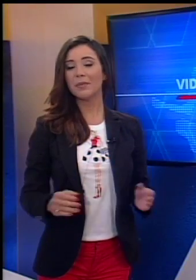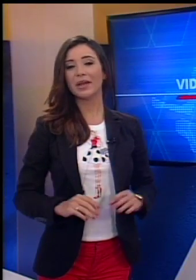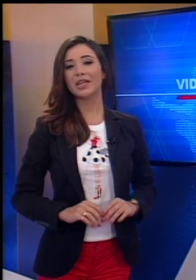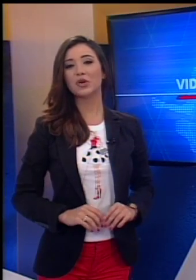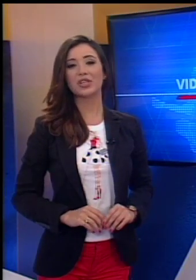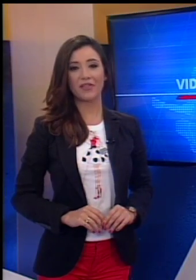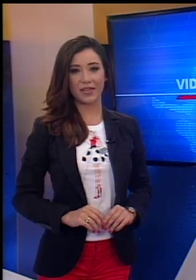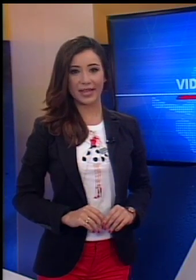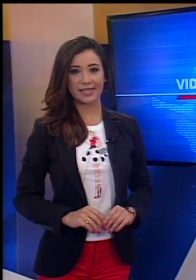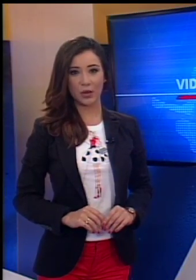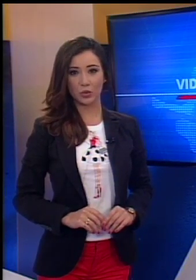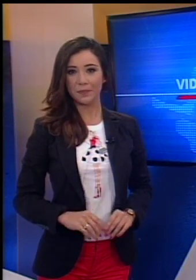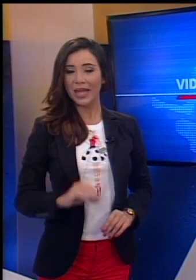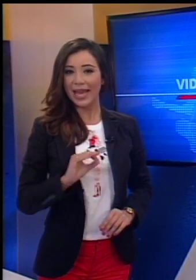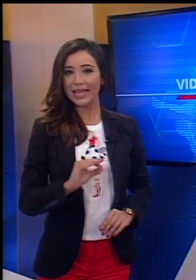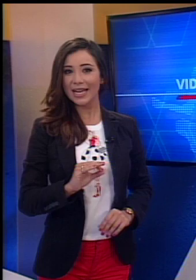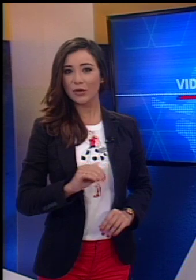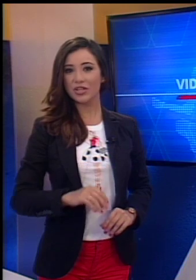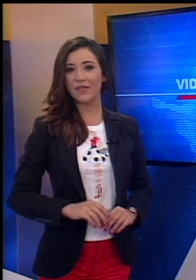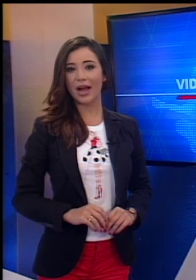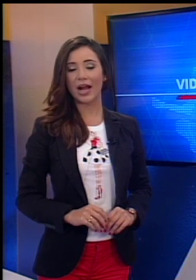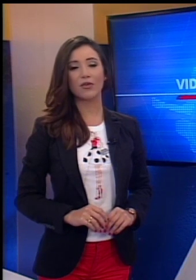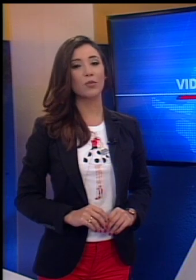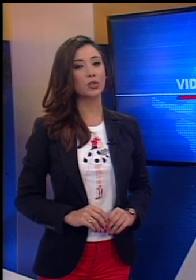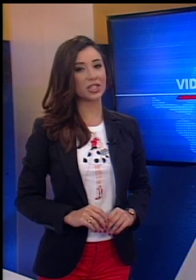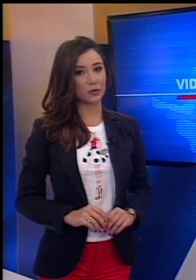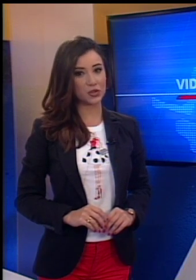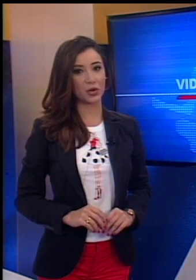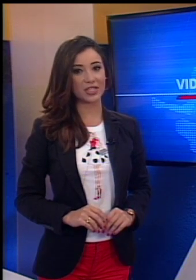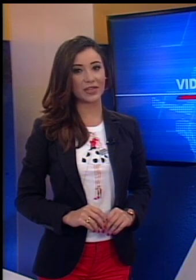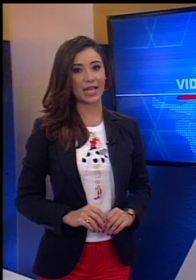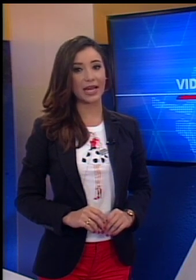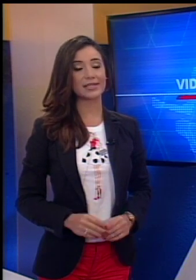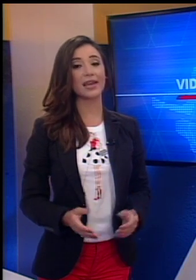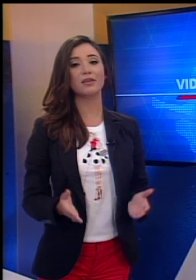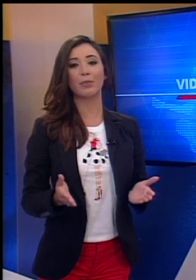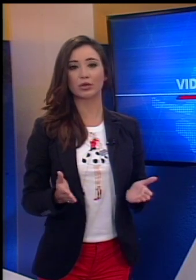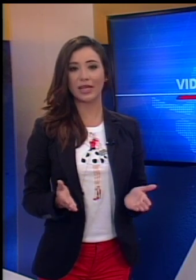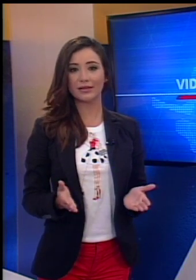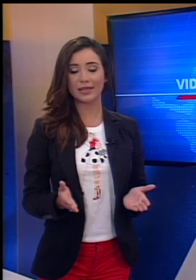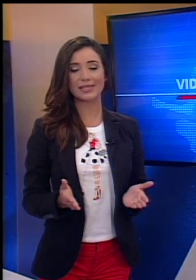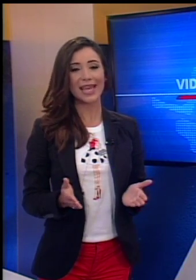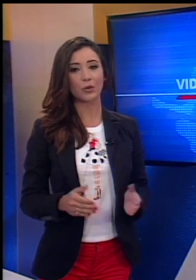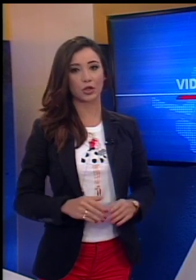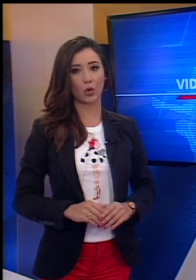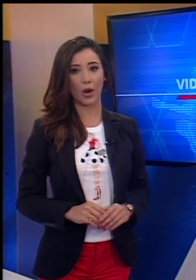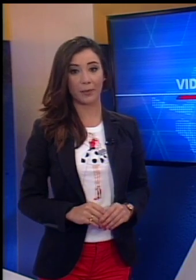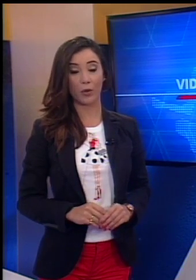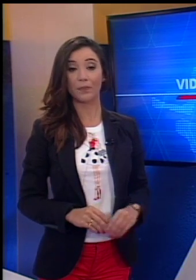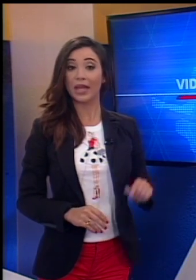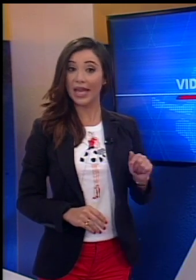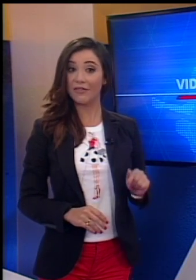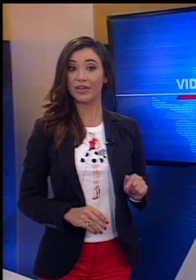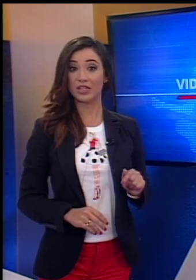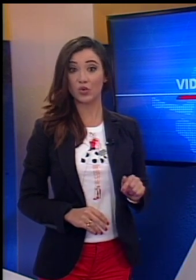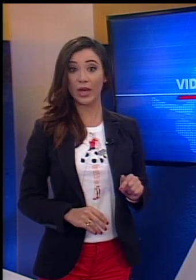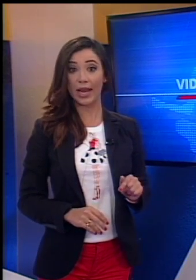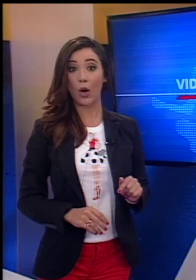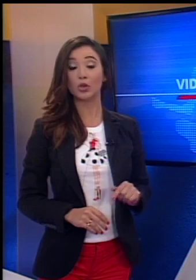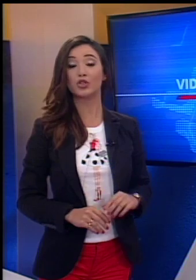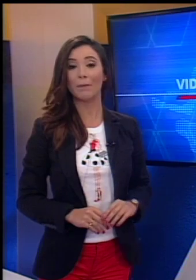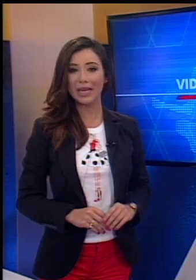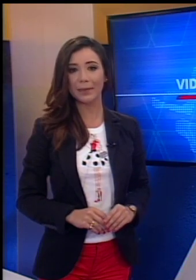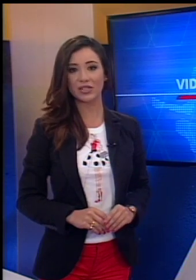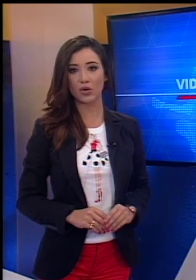Amigos, bienvenidos a Vida y Salud. El hígado lleva a cabo muchas funciones vitales e importantes en nuestro cuerpo. En